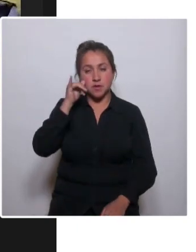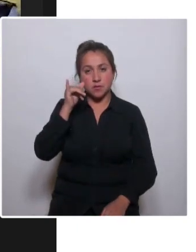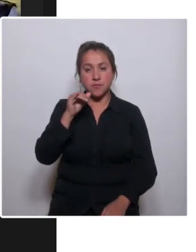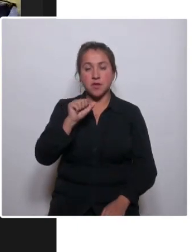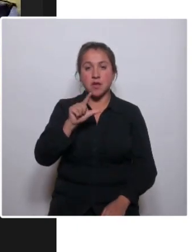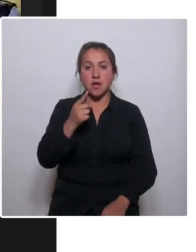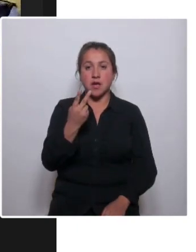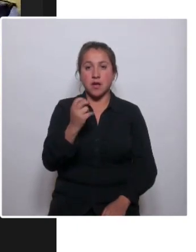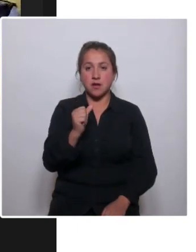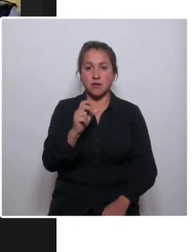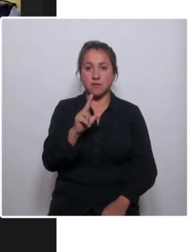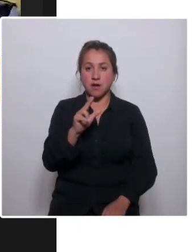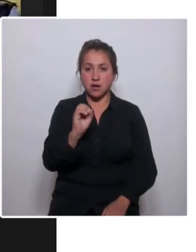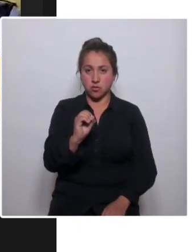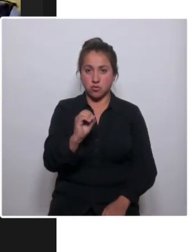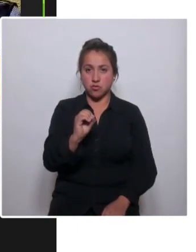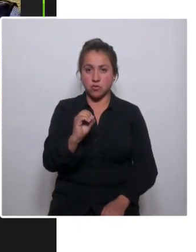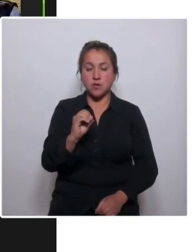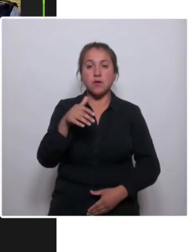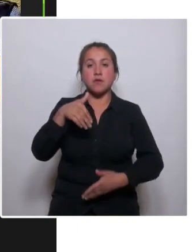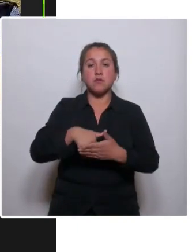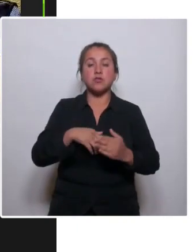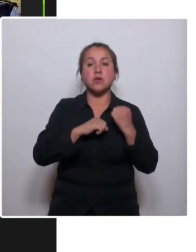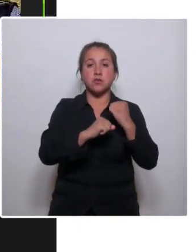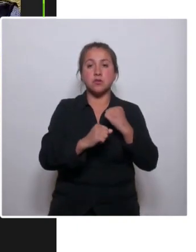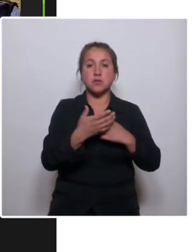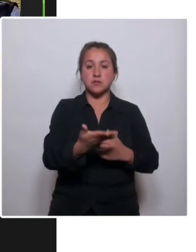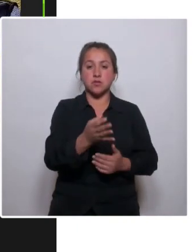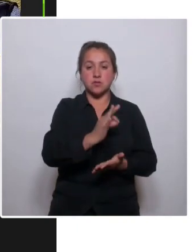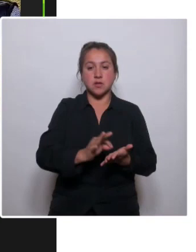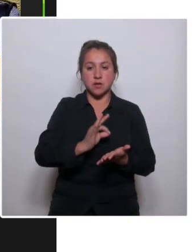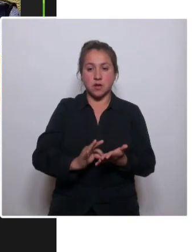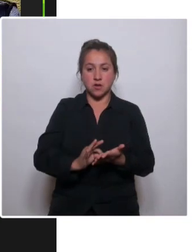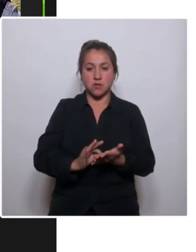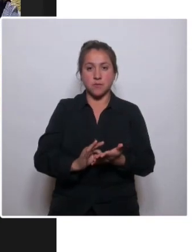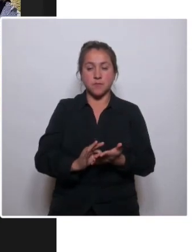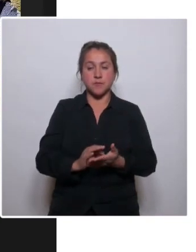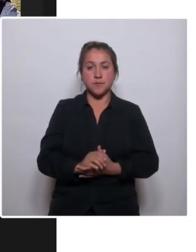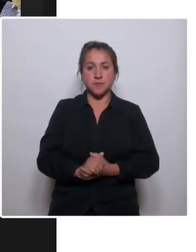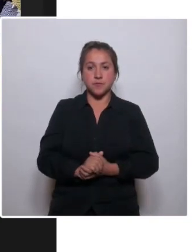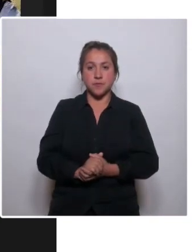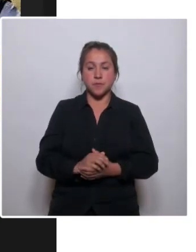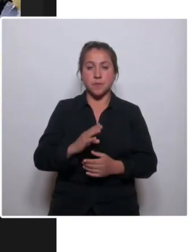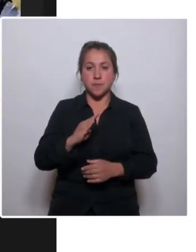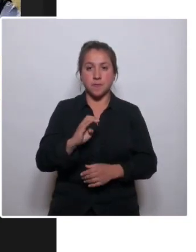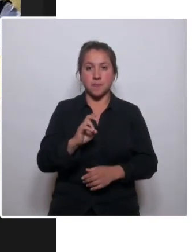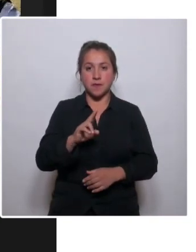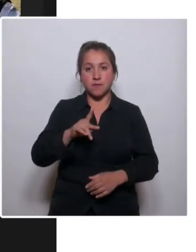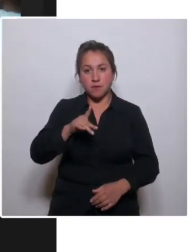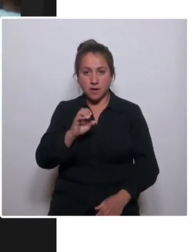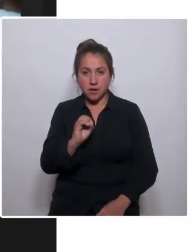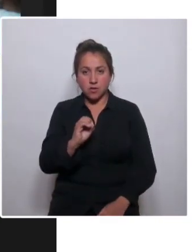Álvaro Jofré. En contra, señor secretario. Convencional Bernardo de la Maza.